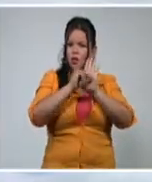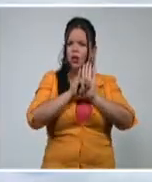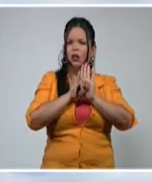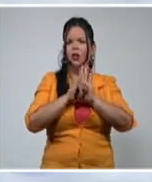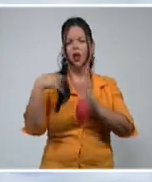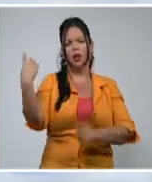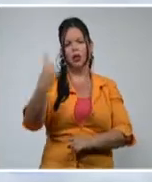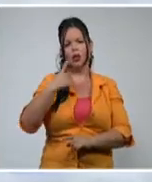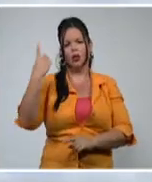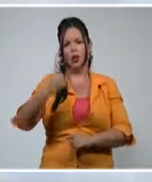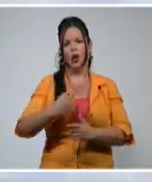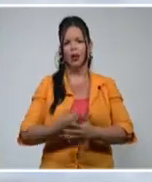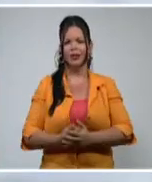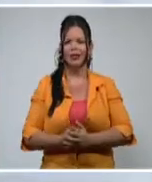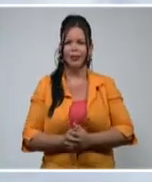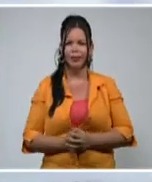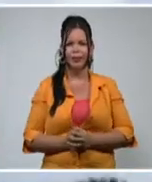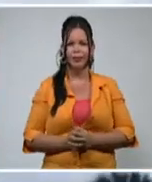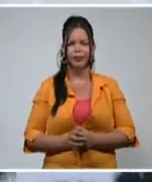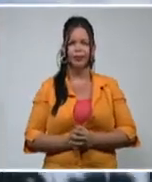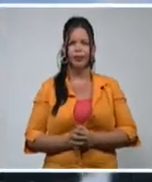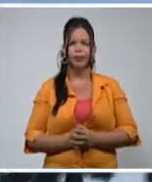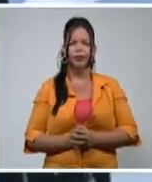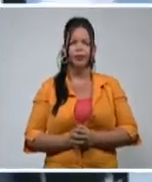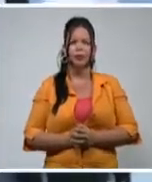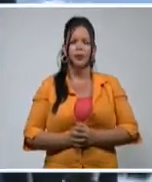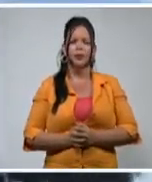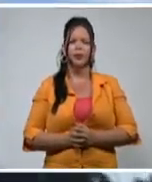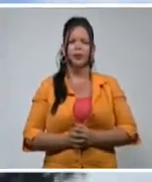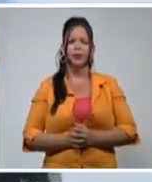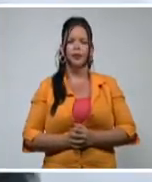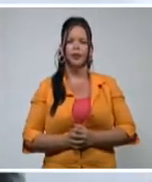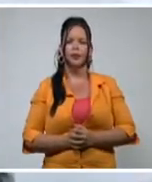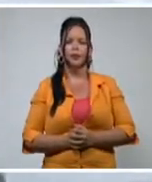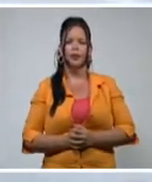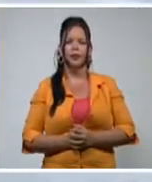nacional. Roxana Romero Rodríguez, Sistema Informativo de la Televisión Cubana.